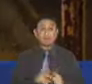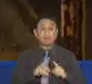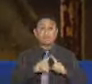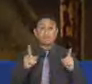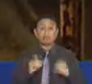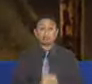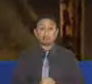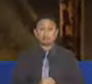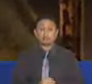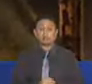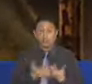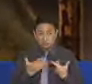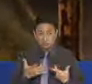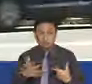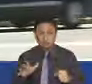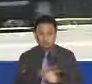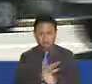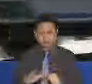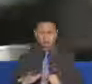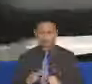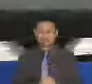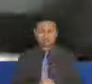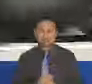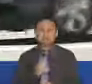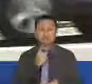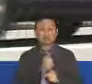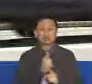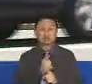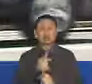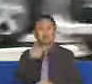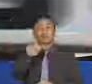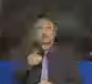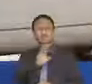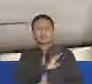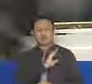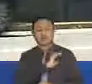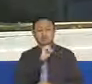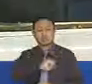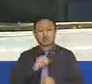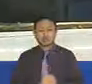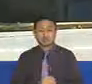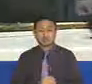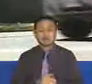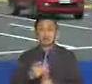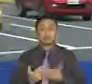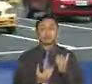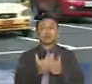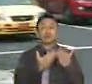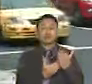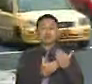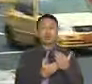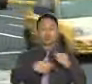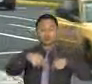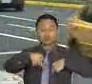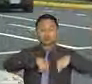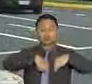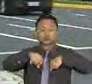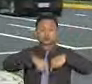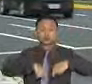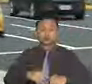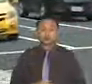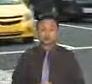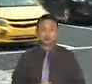no serán suficientes por ello expertos plantean la instauración de un modelo de transporte